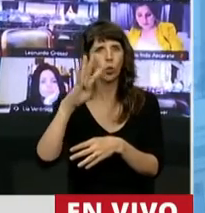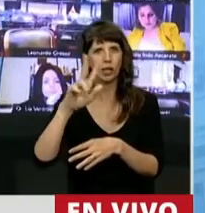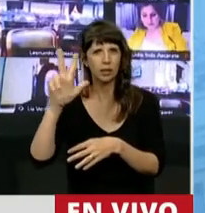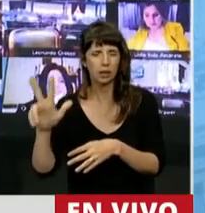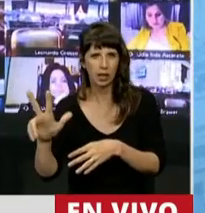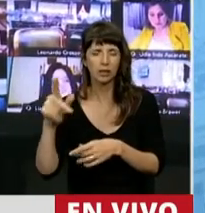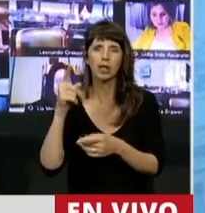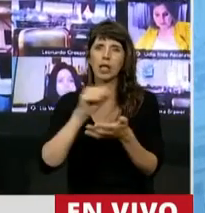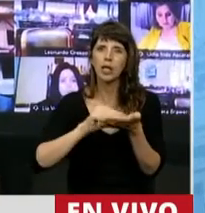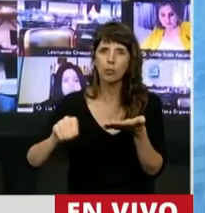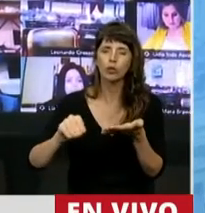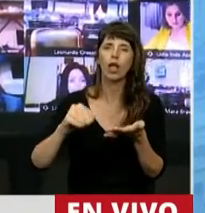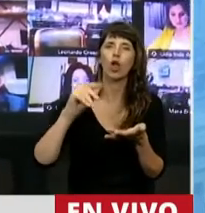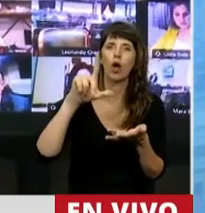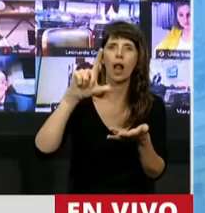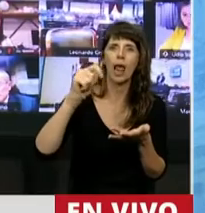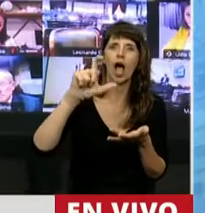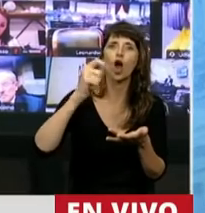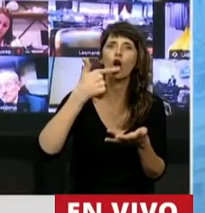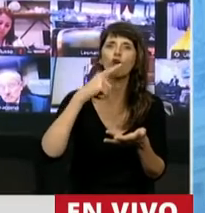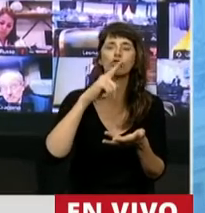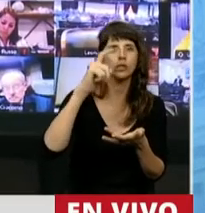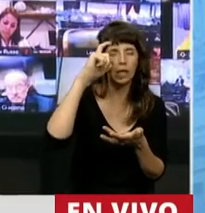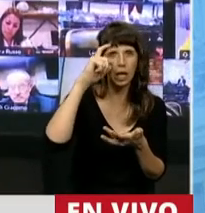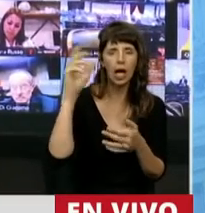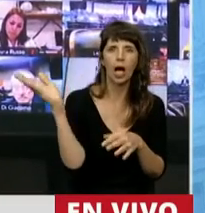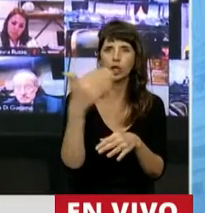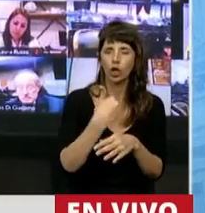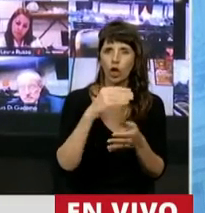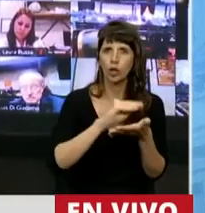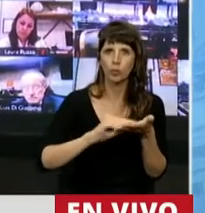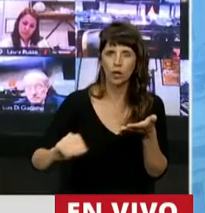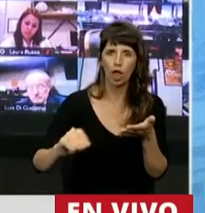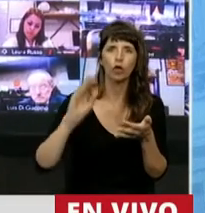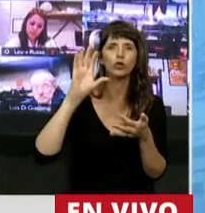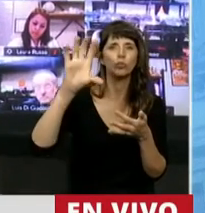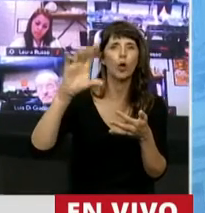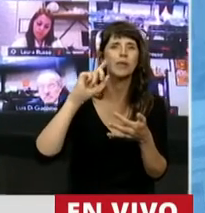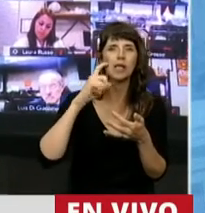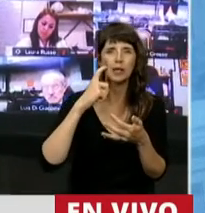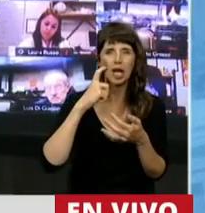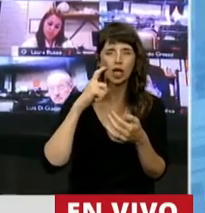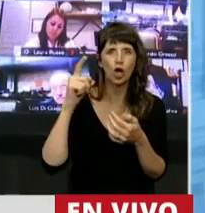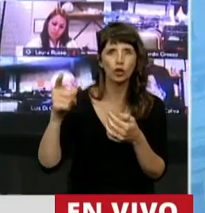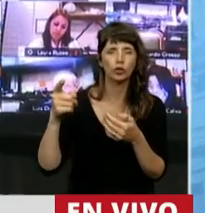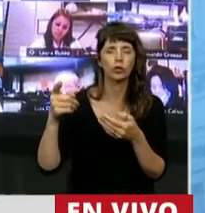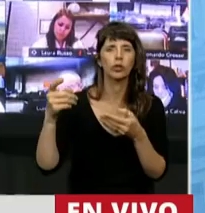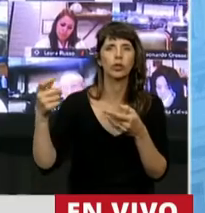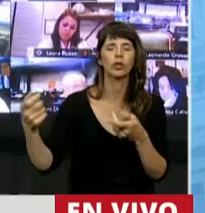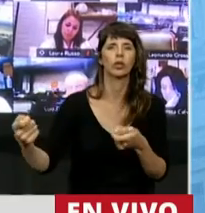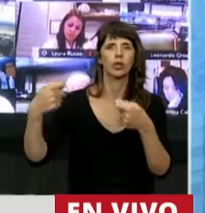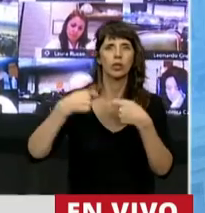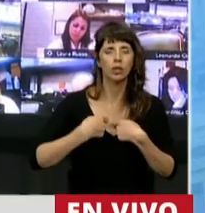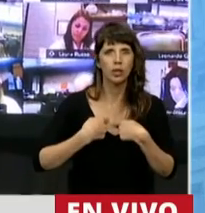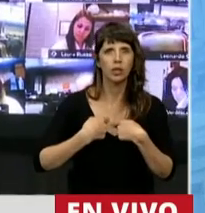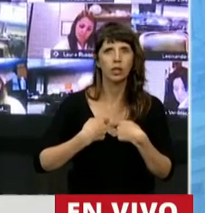del diputado Jorge Lacoste. A todos los diputados de la provincia de Entre Ríos nos ha llegado este pedido de